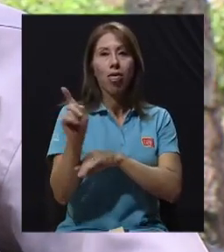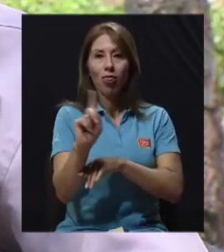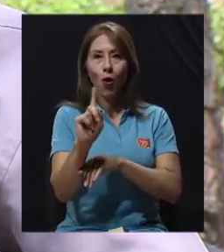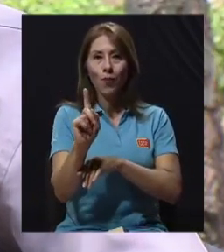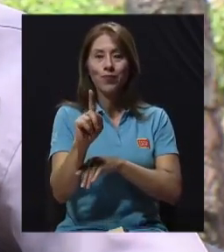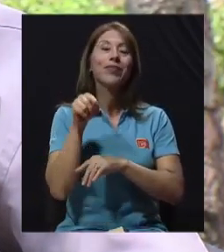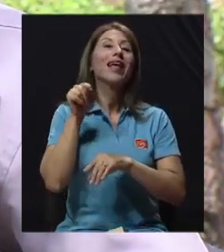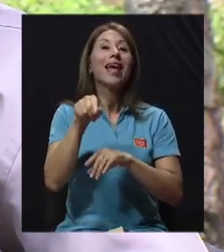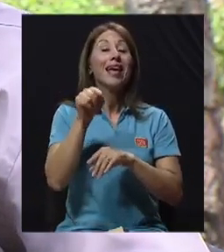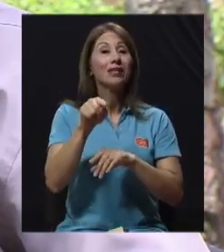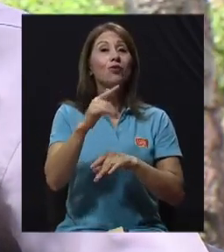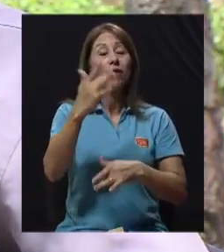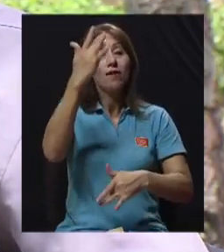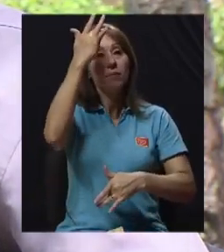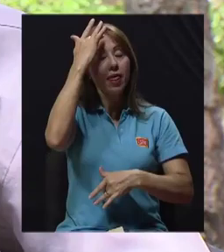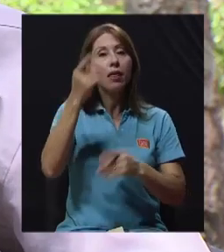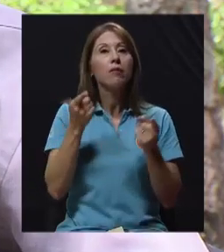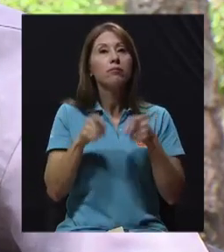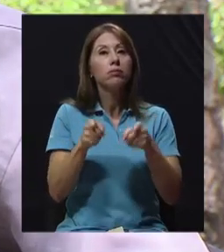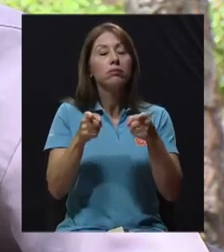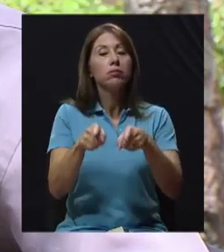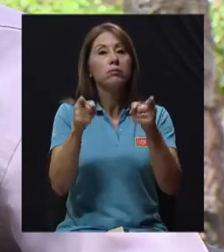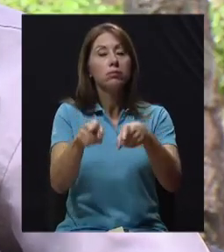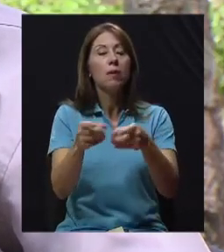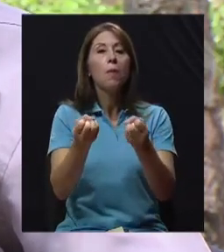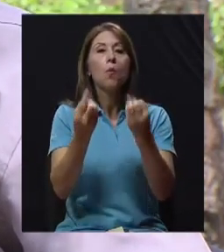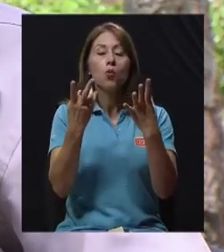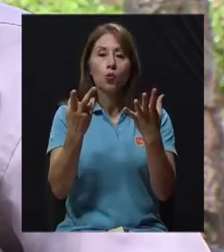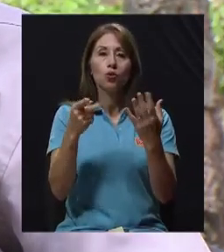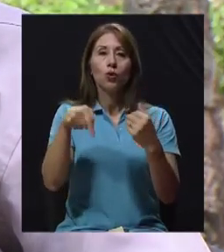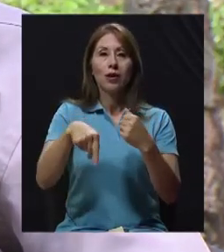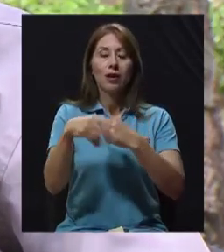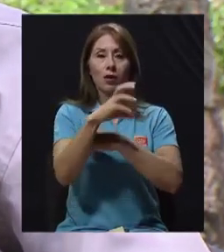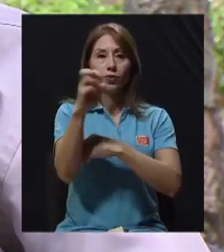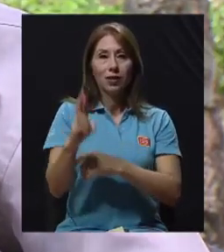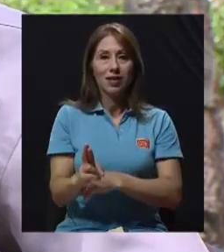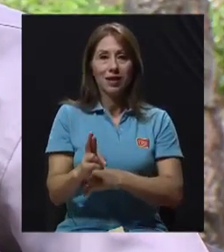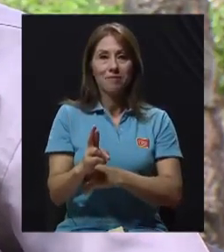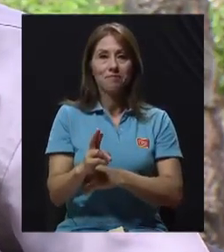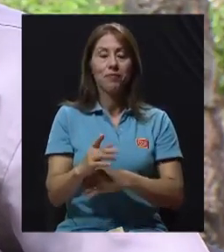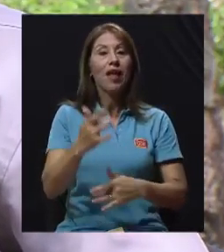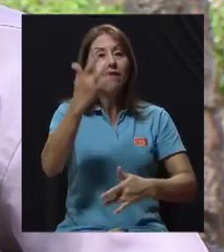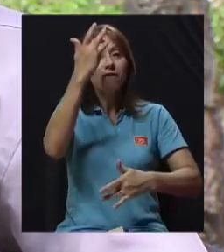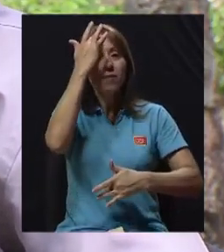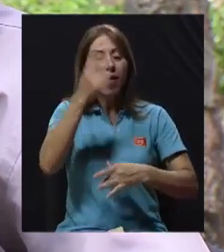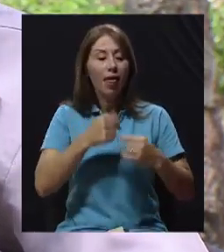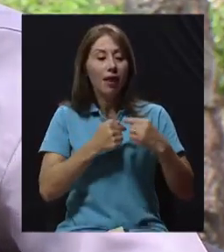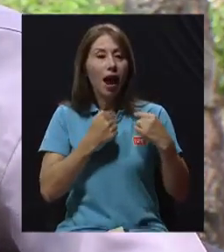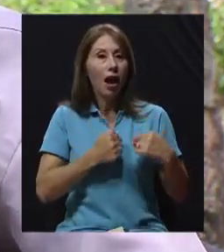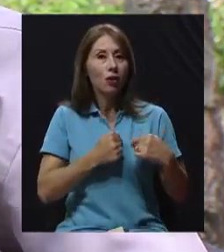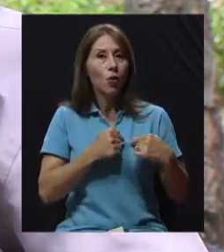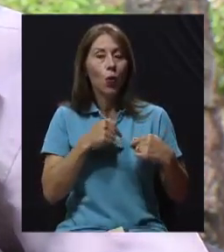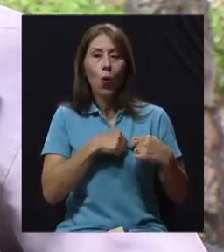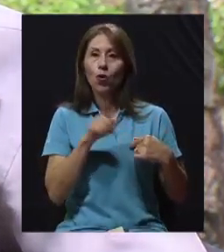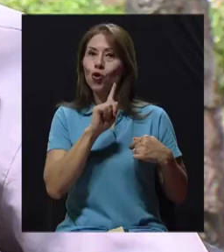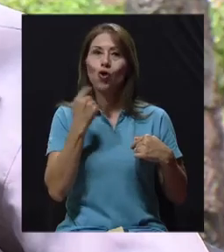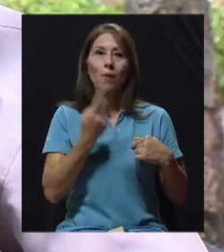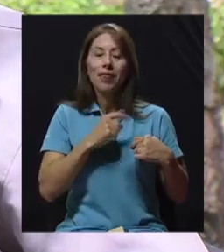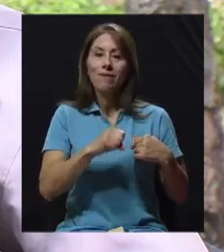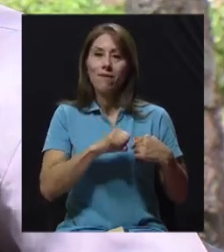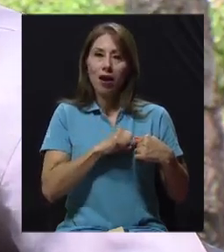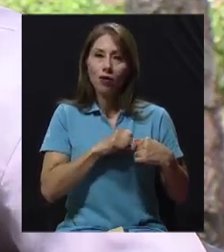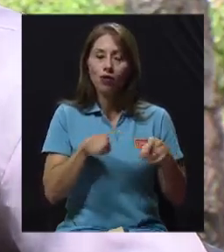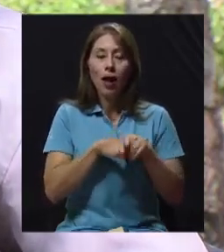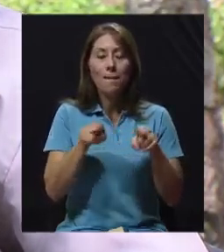Es la enfermedad no transmisible, probablemente la más frecuente en nuestro país. La enfermedad cardiovascular en general, no solamente los infartos, sino, como le decía,